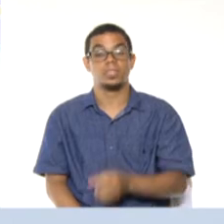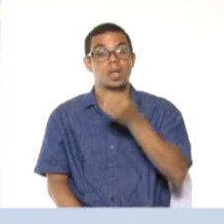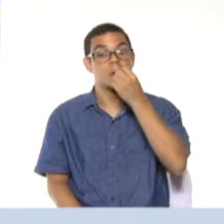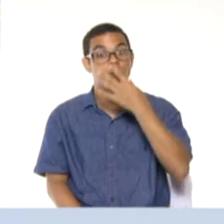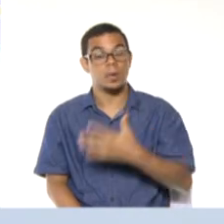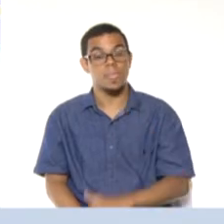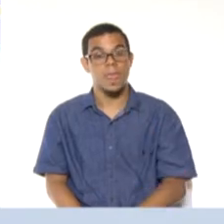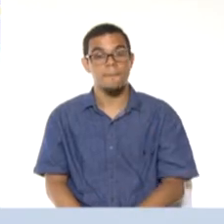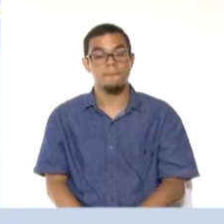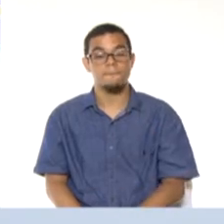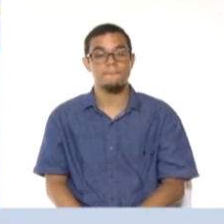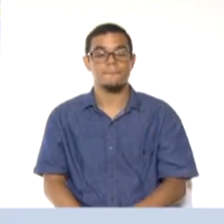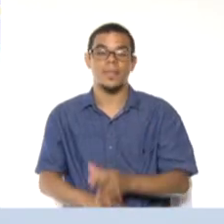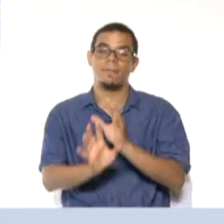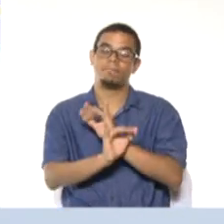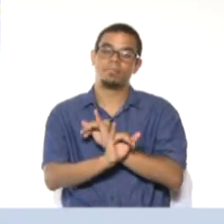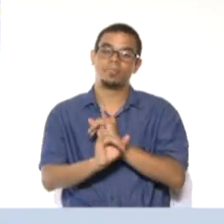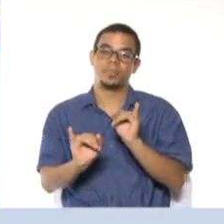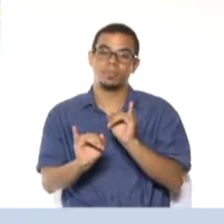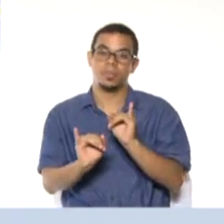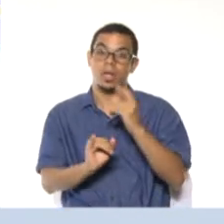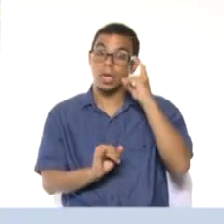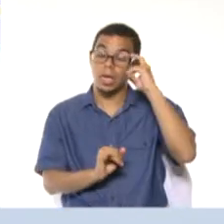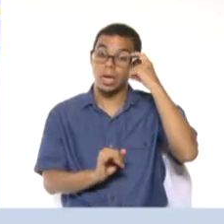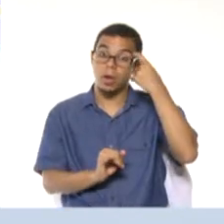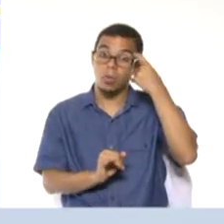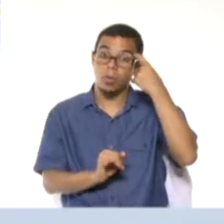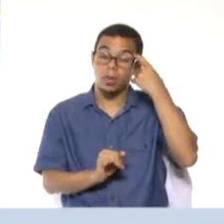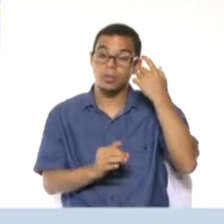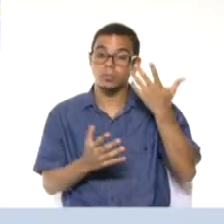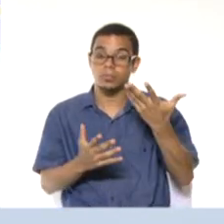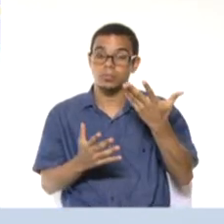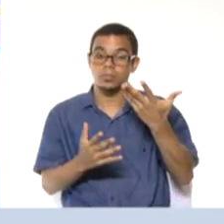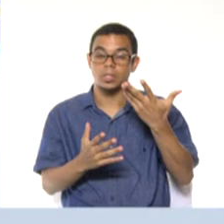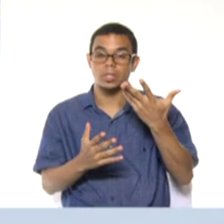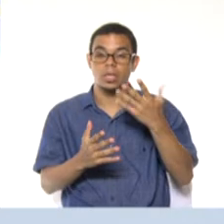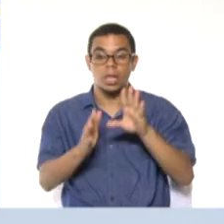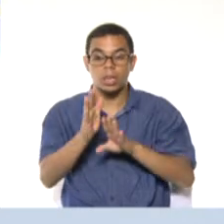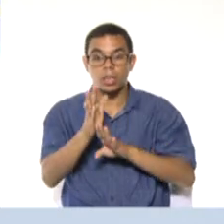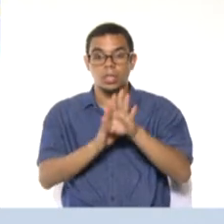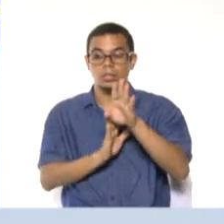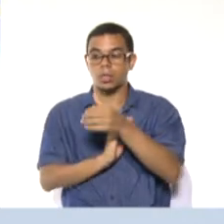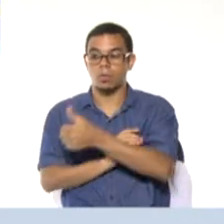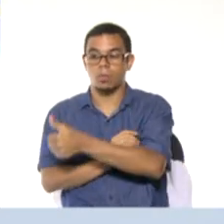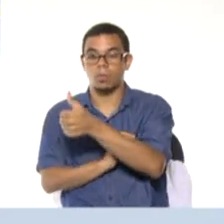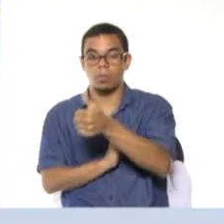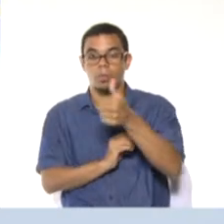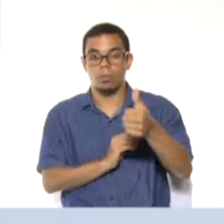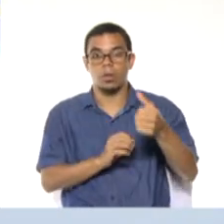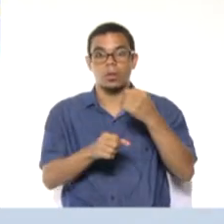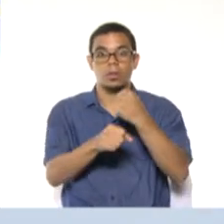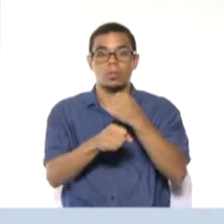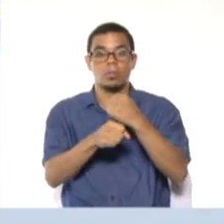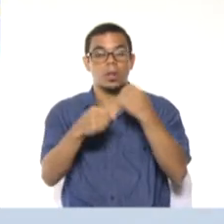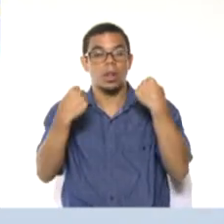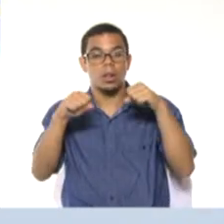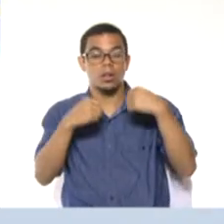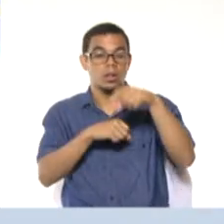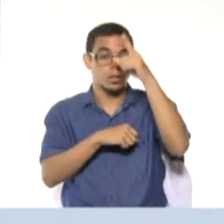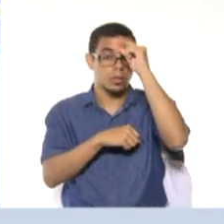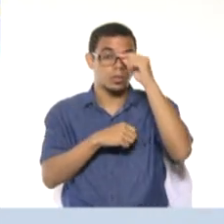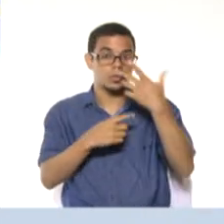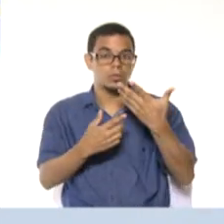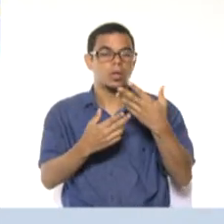bueno, como llegamos al final del segmento del día de hoy, recordando que debemos desarrollar en cada uno de los talleres de educación